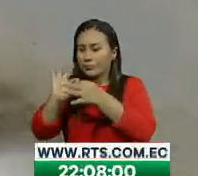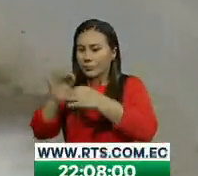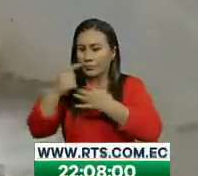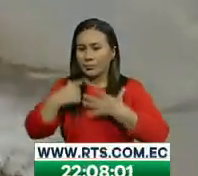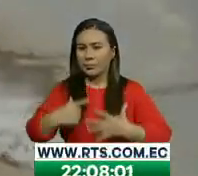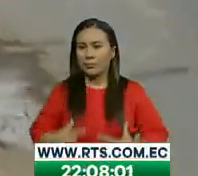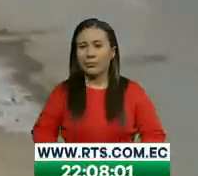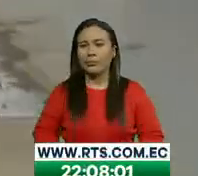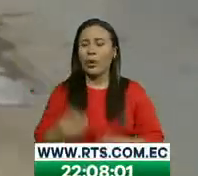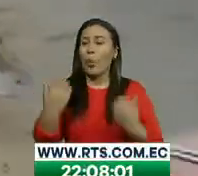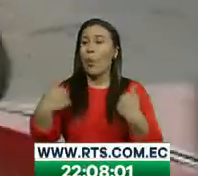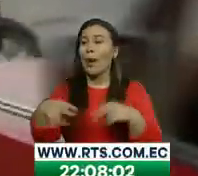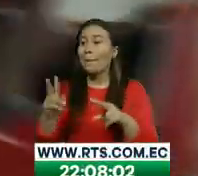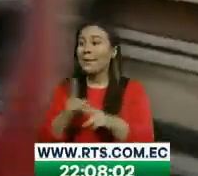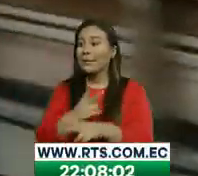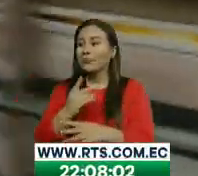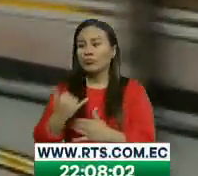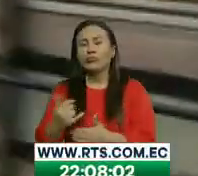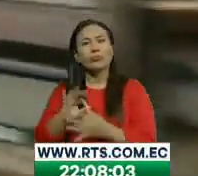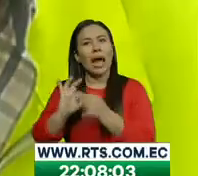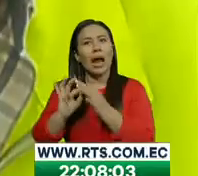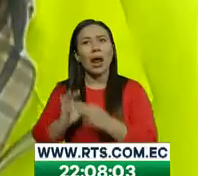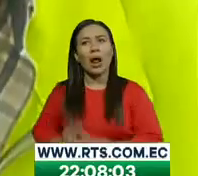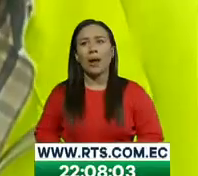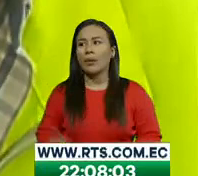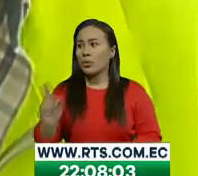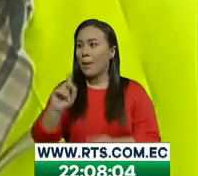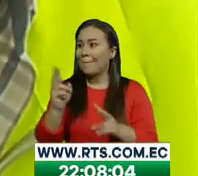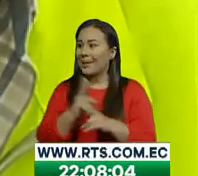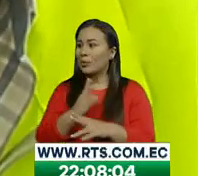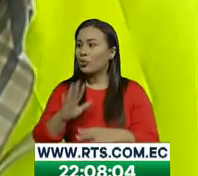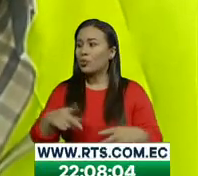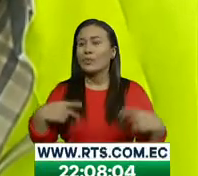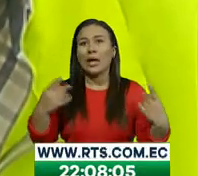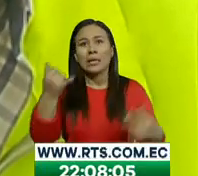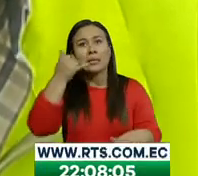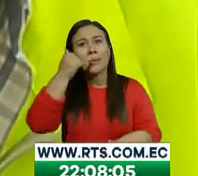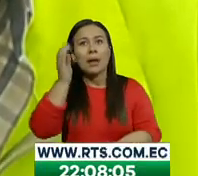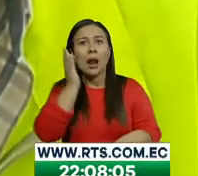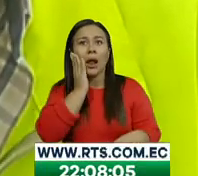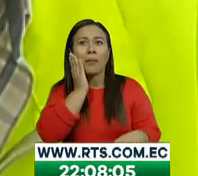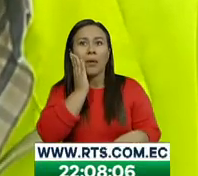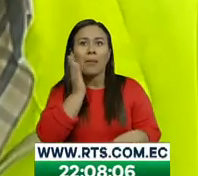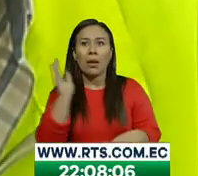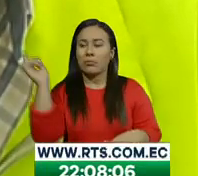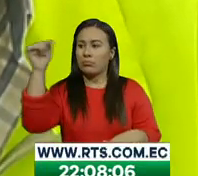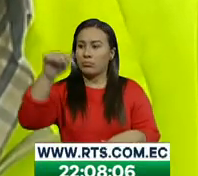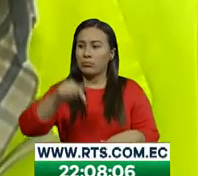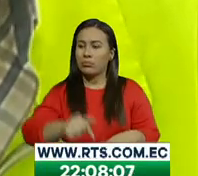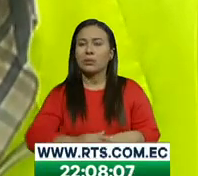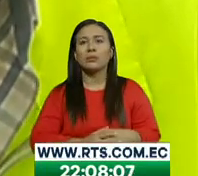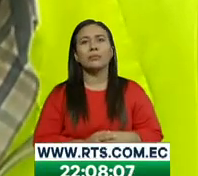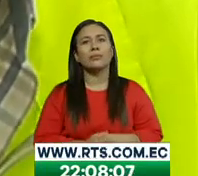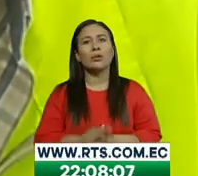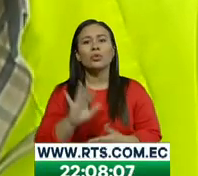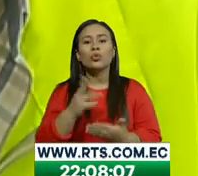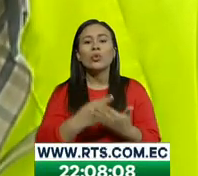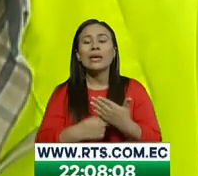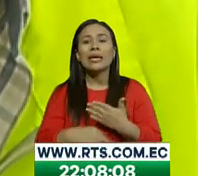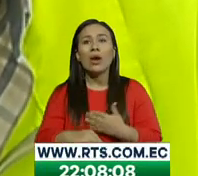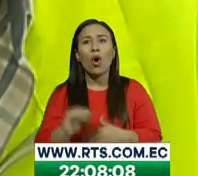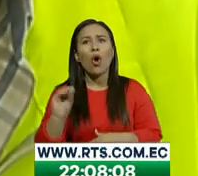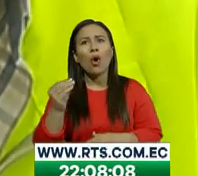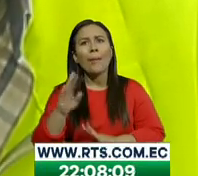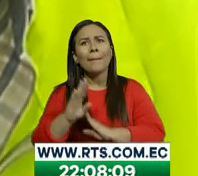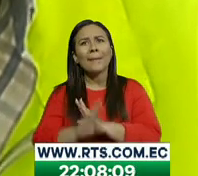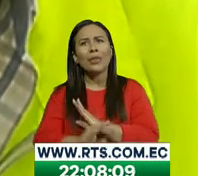y evitar cualquier peligro que complique su vida. Se llamó a su progenitora y se le dio a conocer de que su hijo menor de edad,